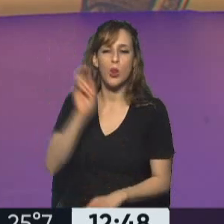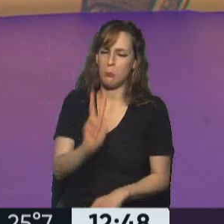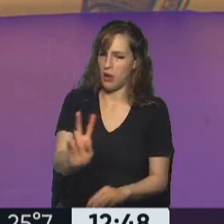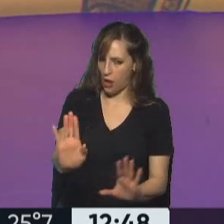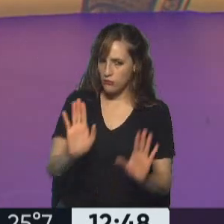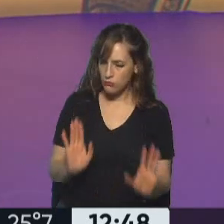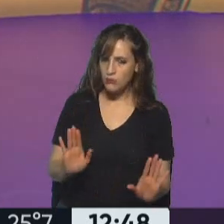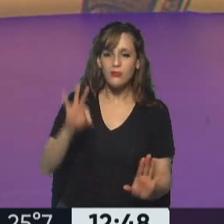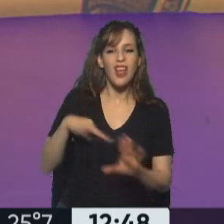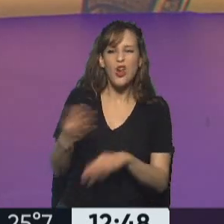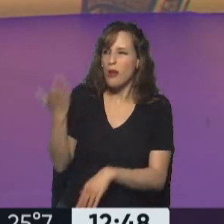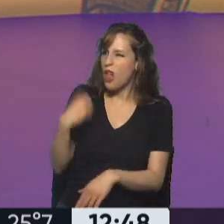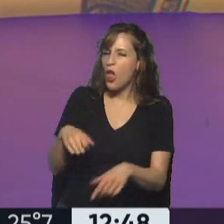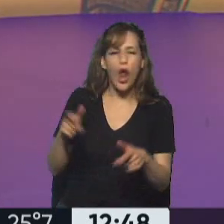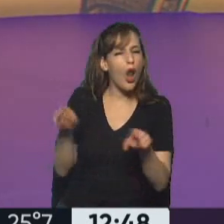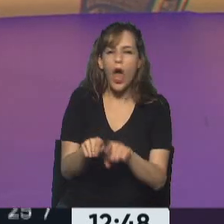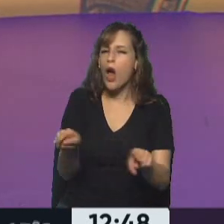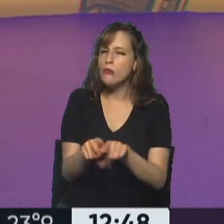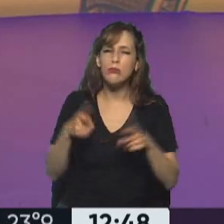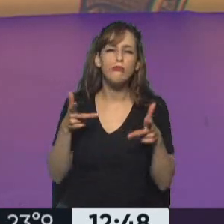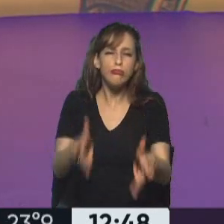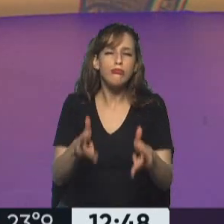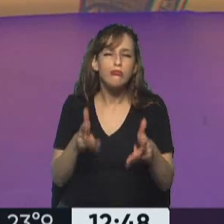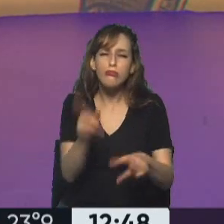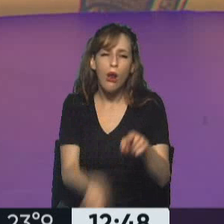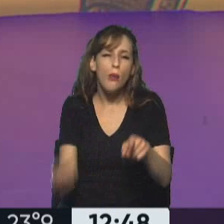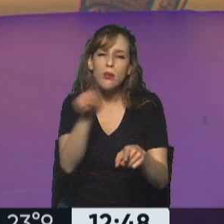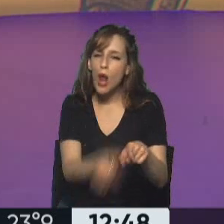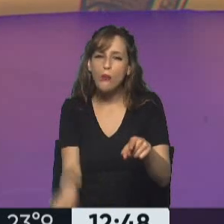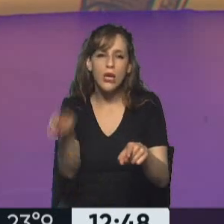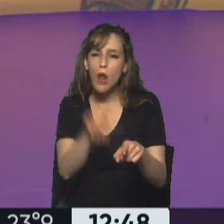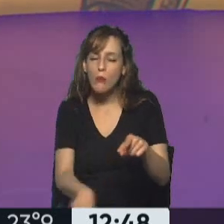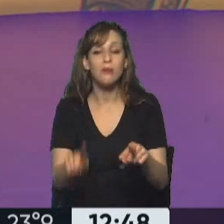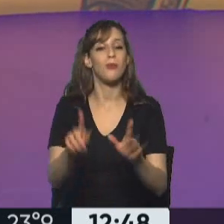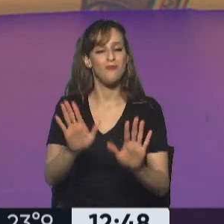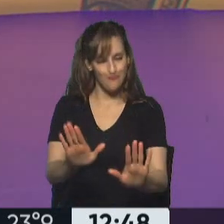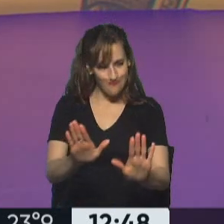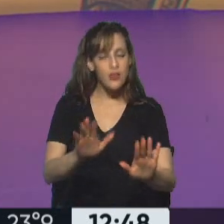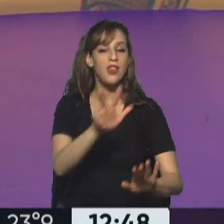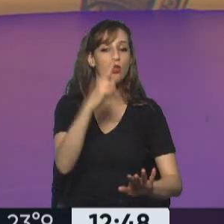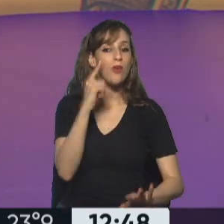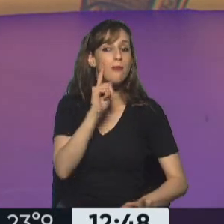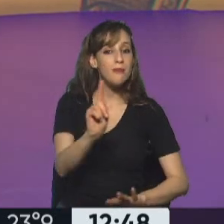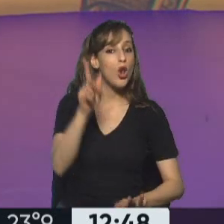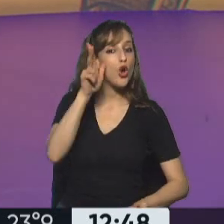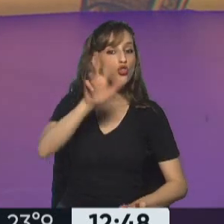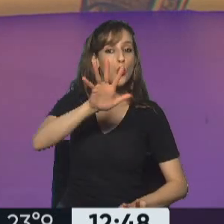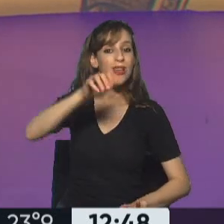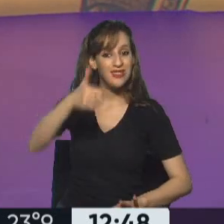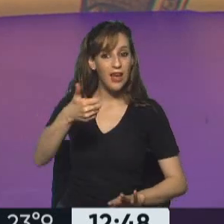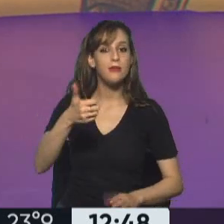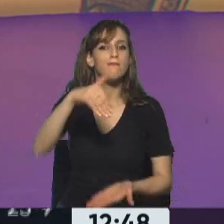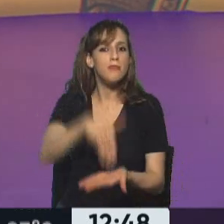porque el año pasado dijeron lo mismo y en el pasado estábamos en una situación en donde teníamos 39.800 ciencia de millones dólares de reservas y